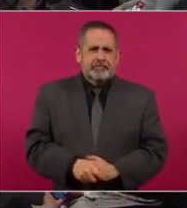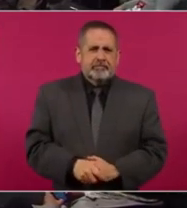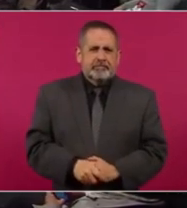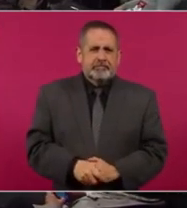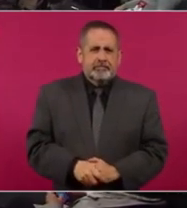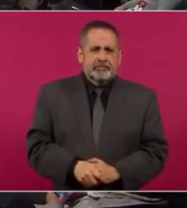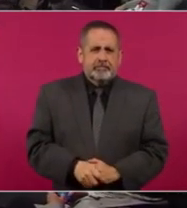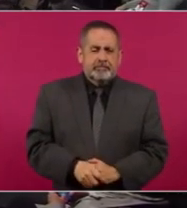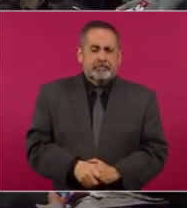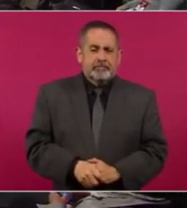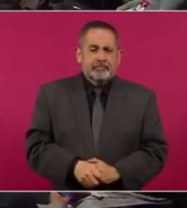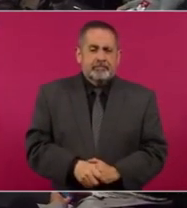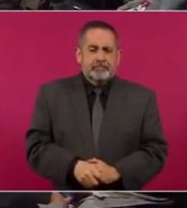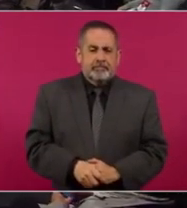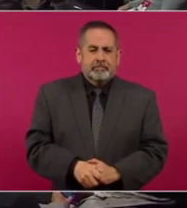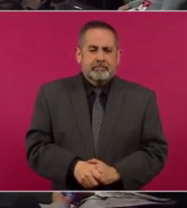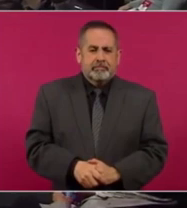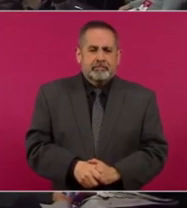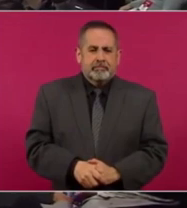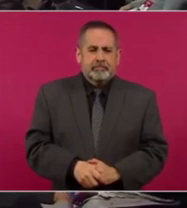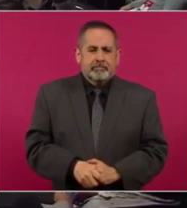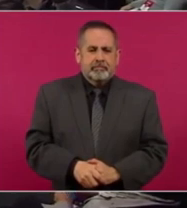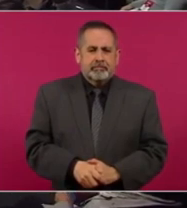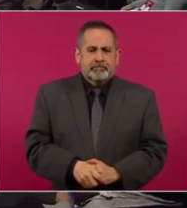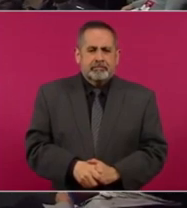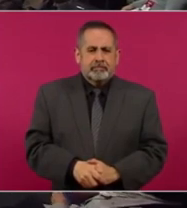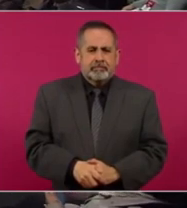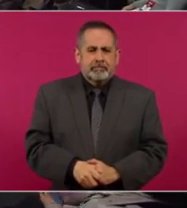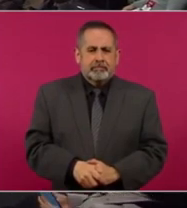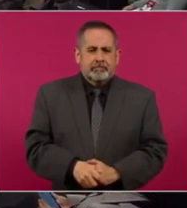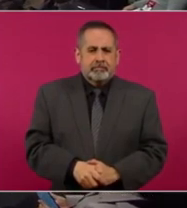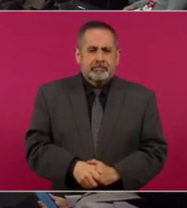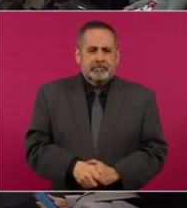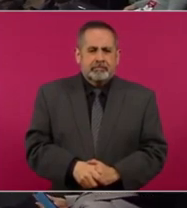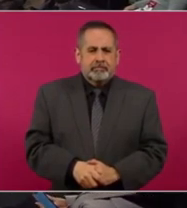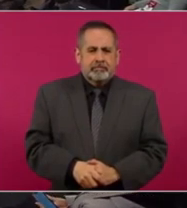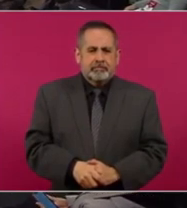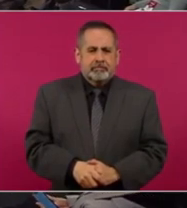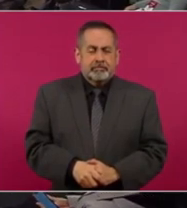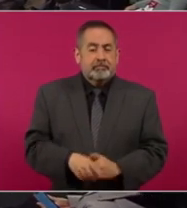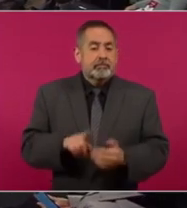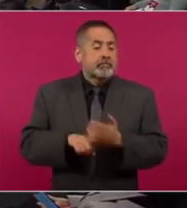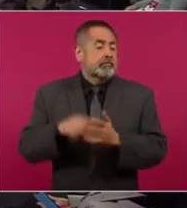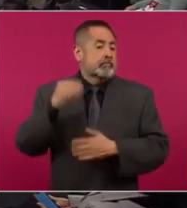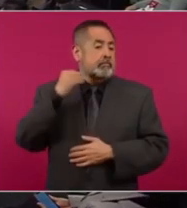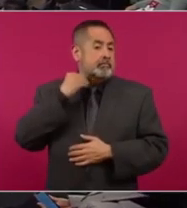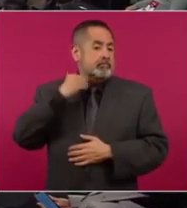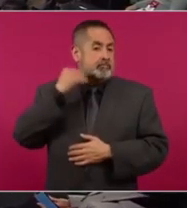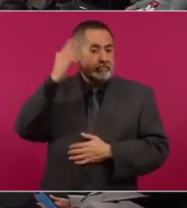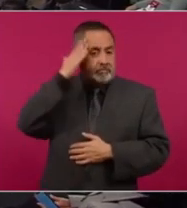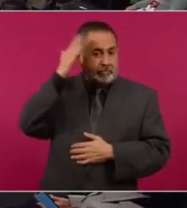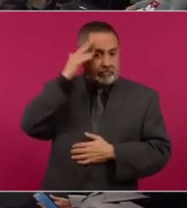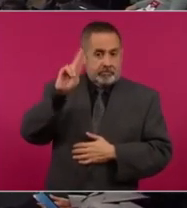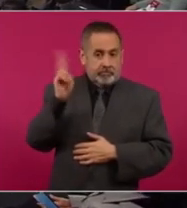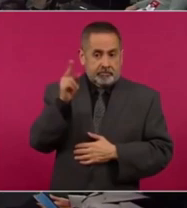Y para brindar un panorama general. Abogado general de la UNAM.